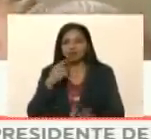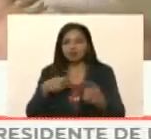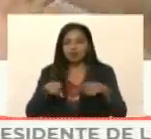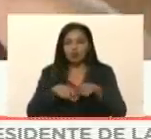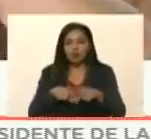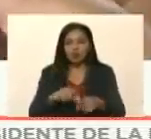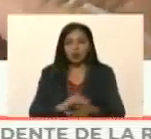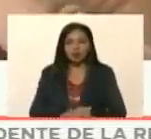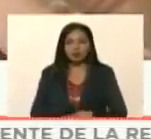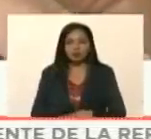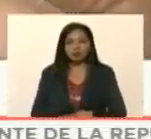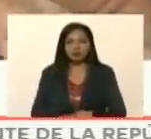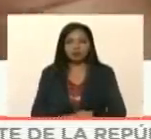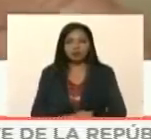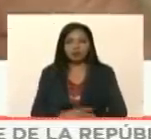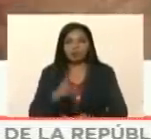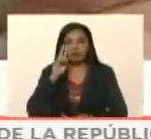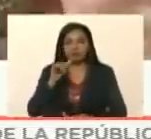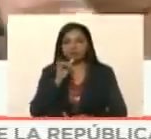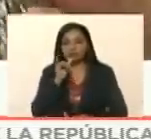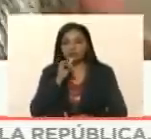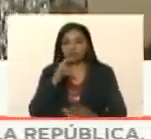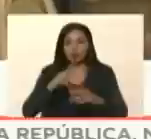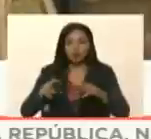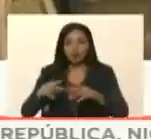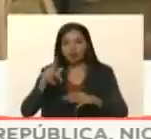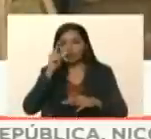Y bien alimenticia para niños, niños y para uno.